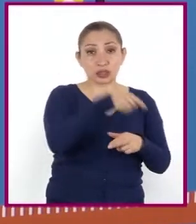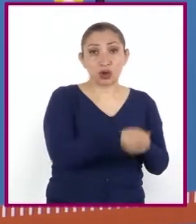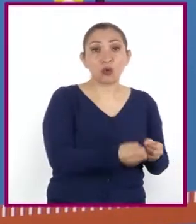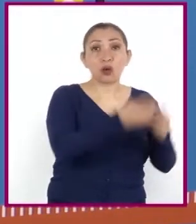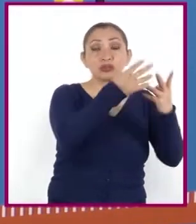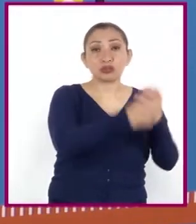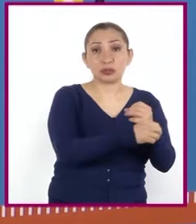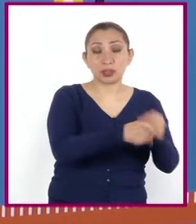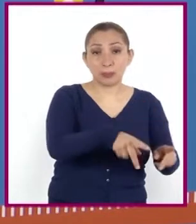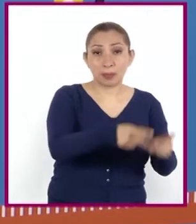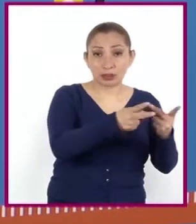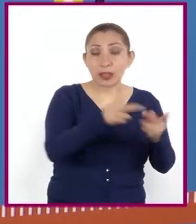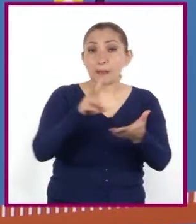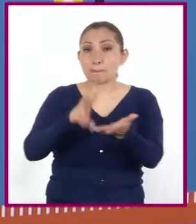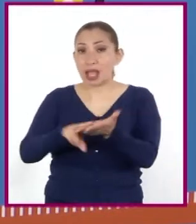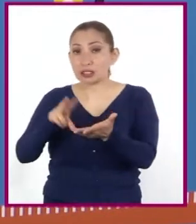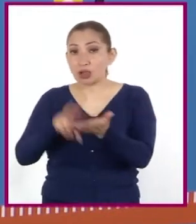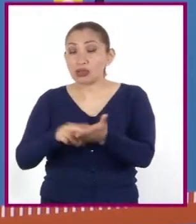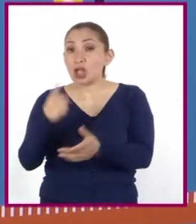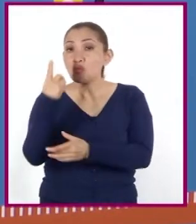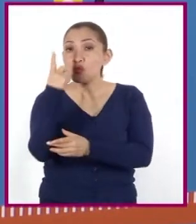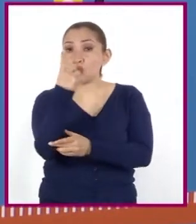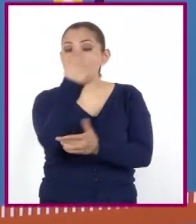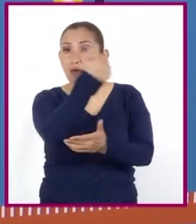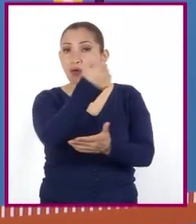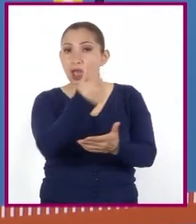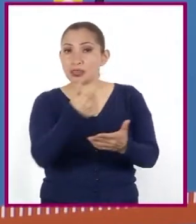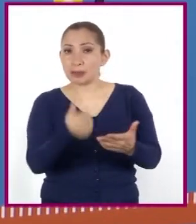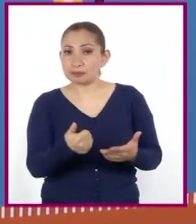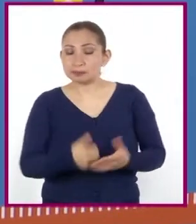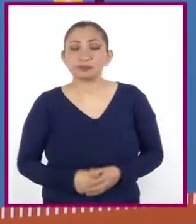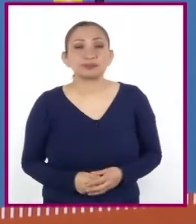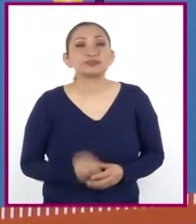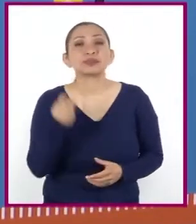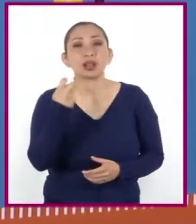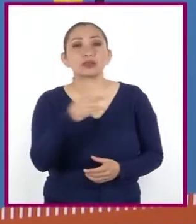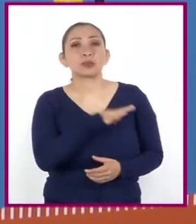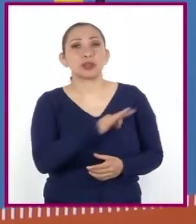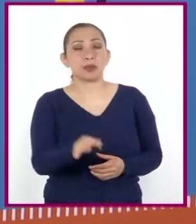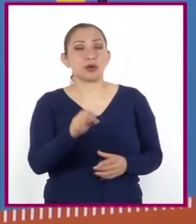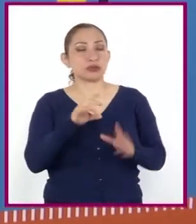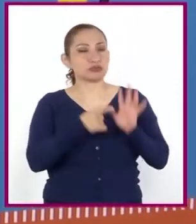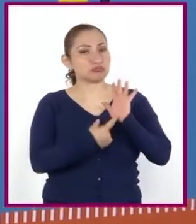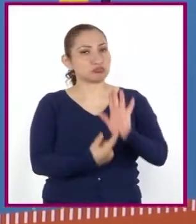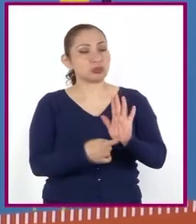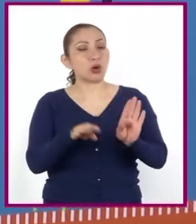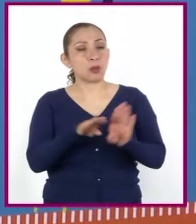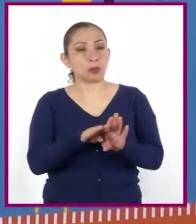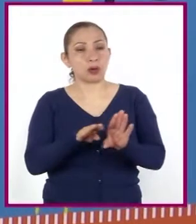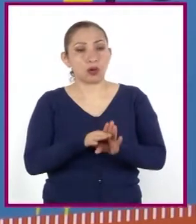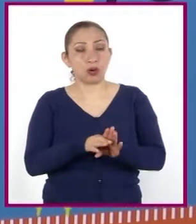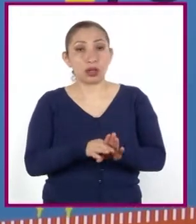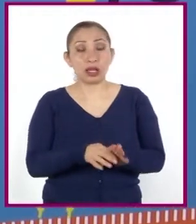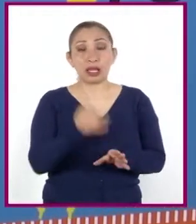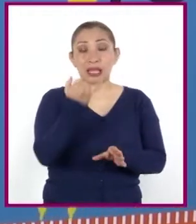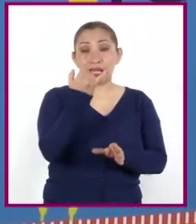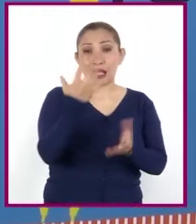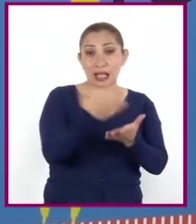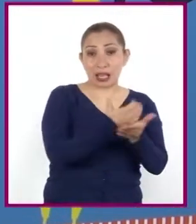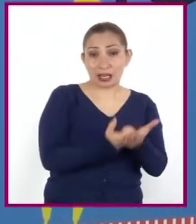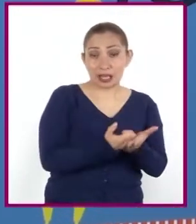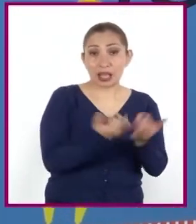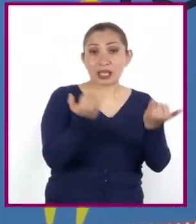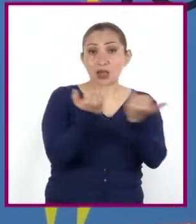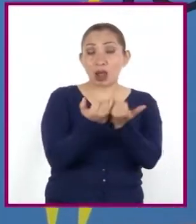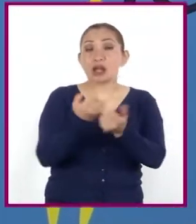de artículos por el precio unitario de los mismos. Esto lo podemos expresar como ingreso es igual al